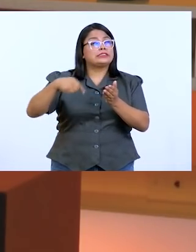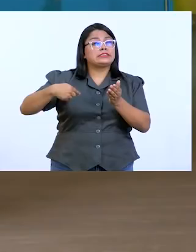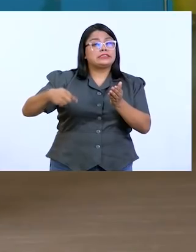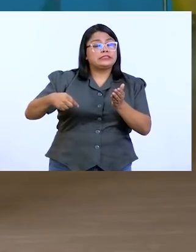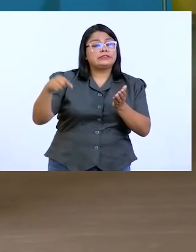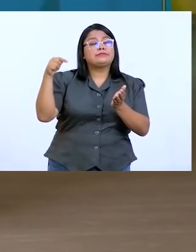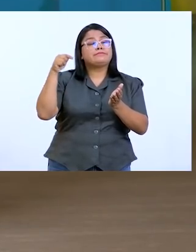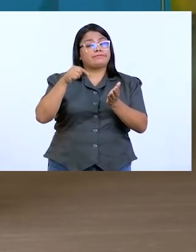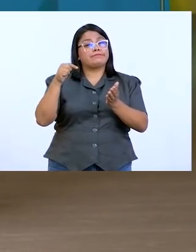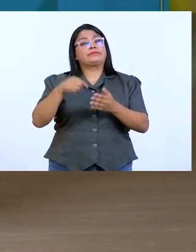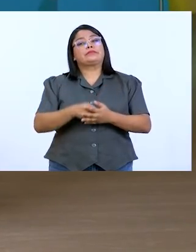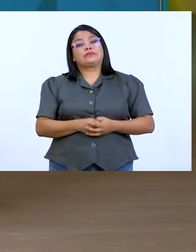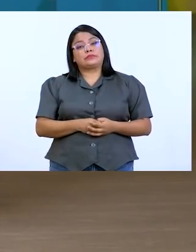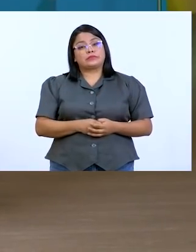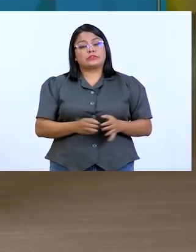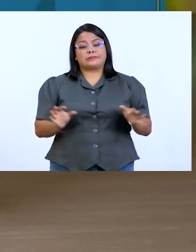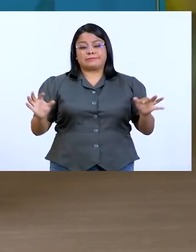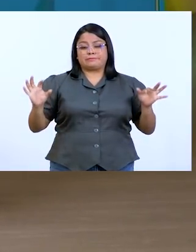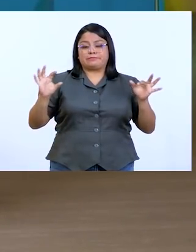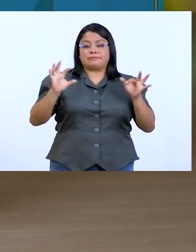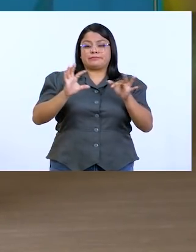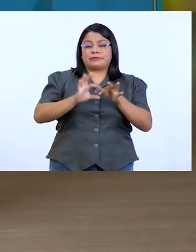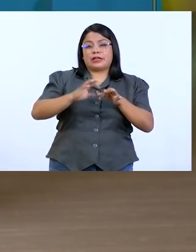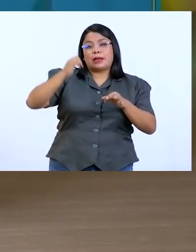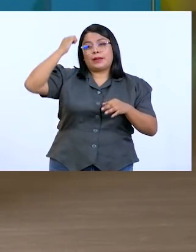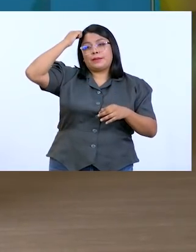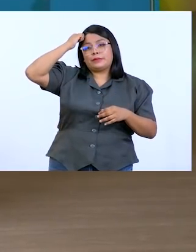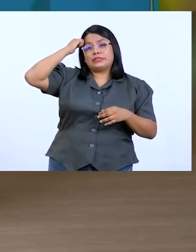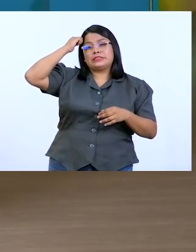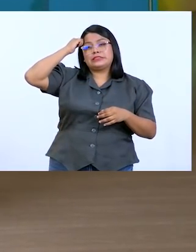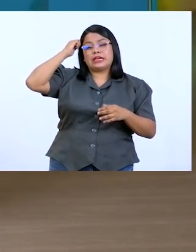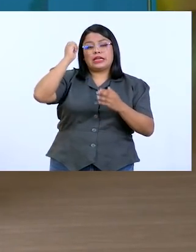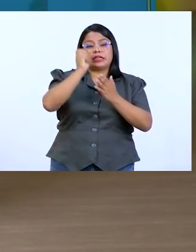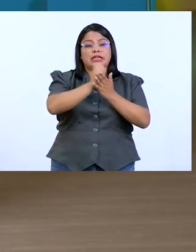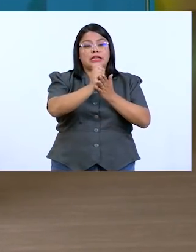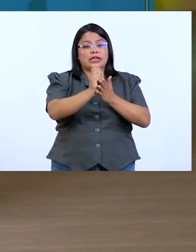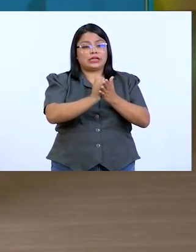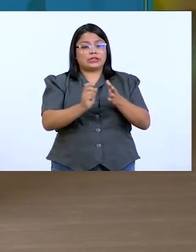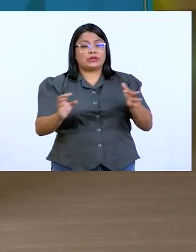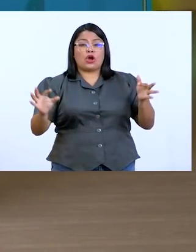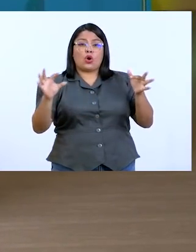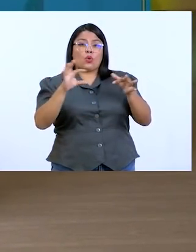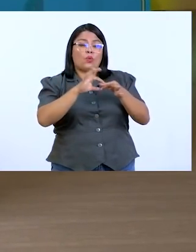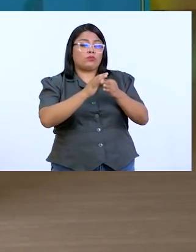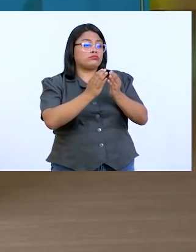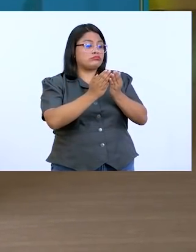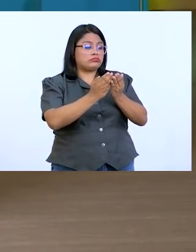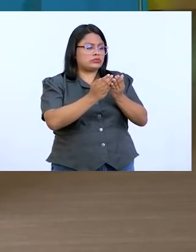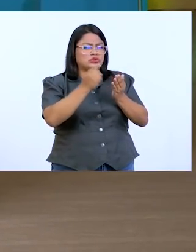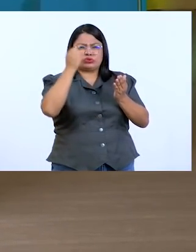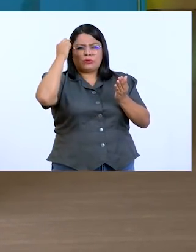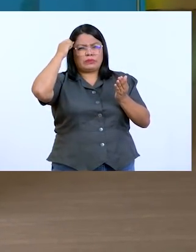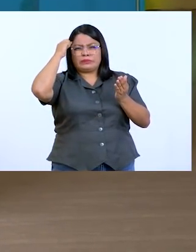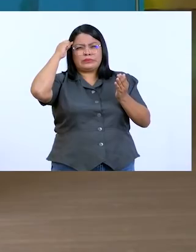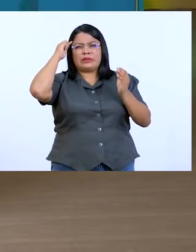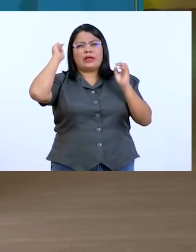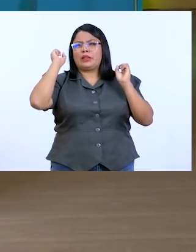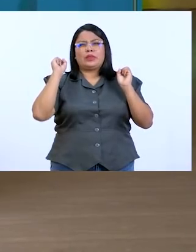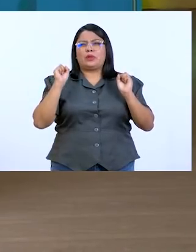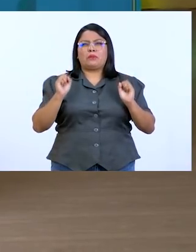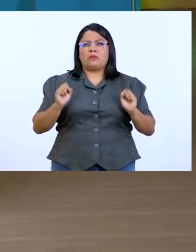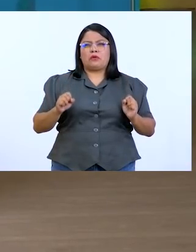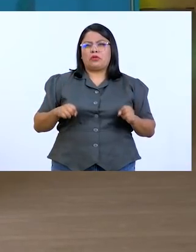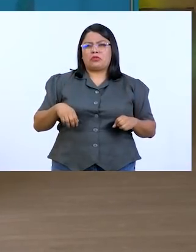lectura, siempre la lectura, es decir, vinculando el aprendizaje del código con la lectura. No podemos pensar en